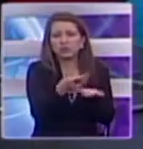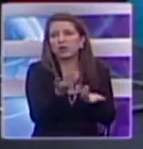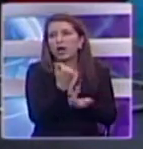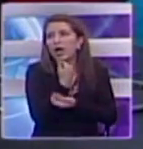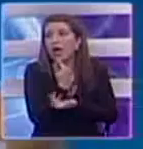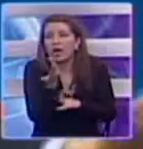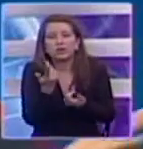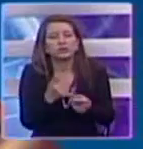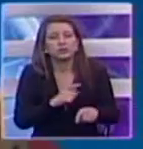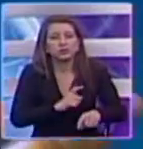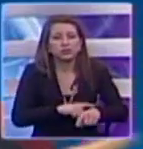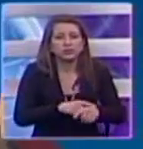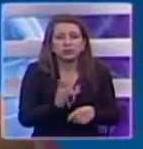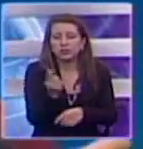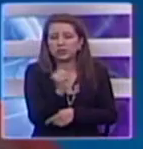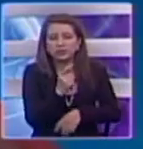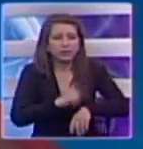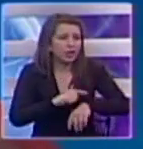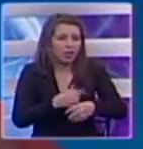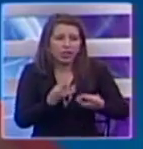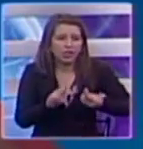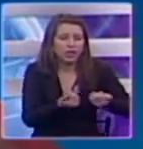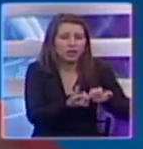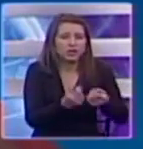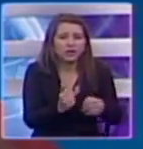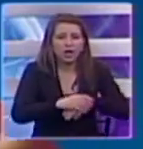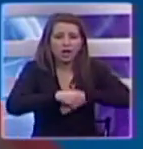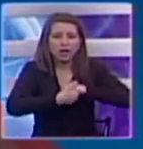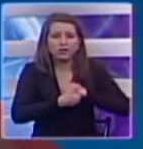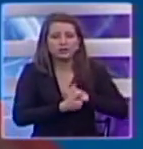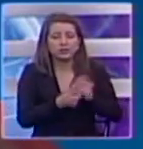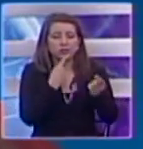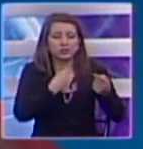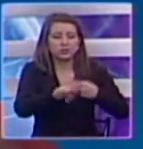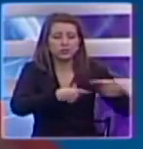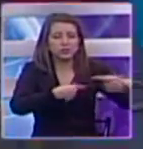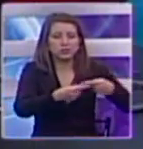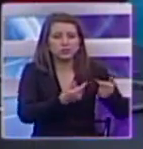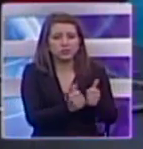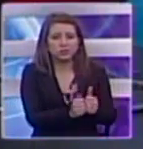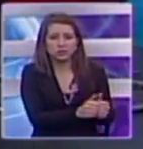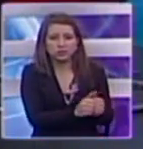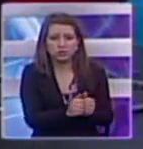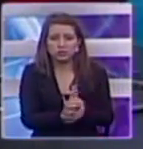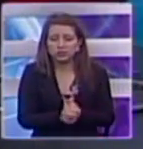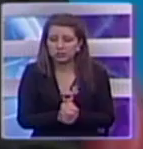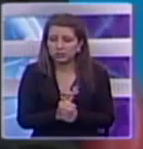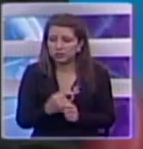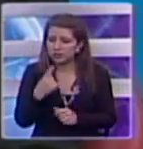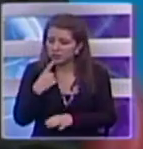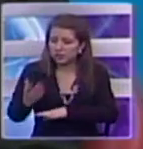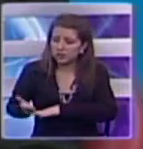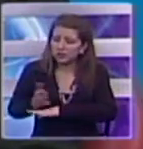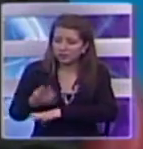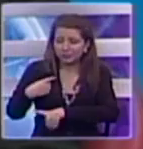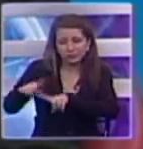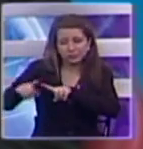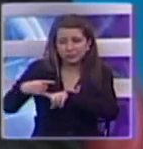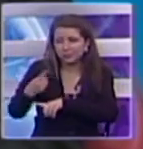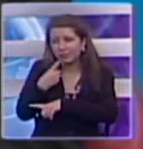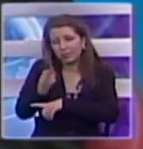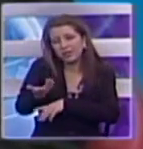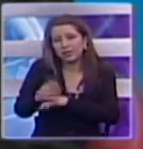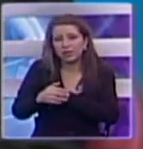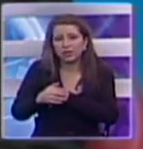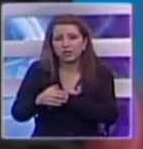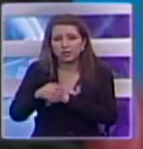razones de traslados, de costos, de tiempo, aprovechar y hacer transacciones electrónicas. Como decía un amigo, en